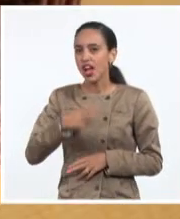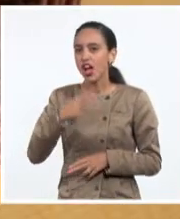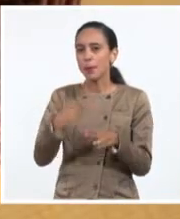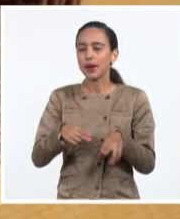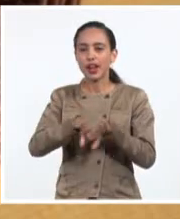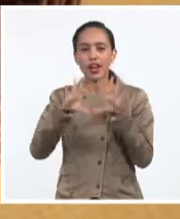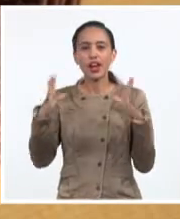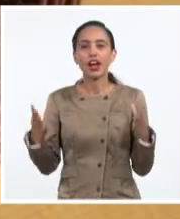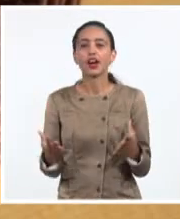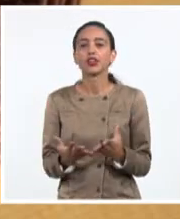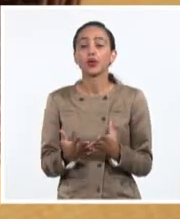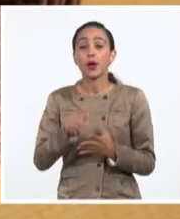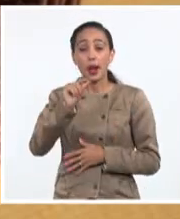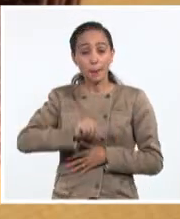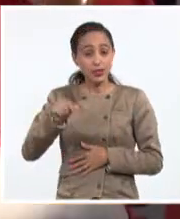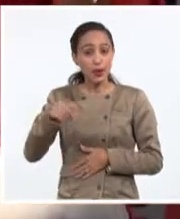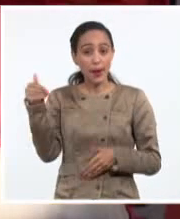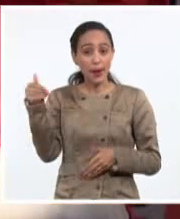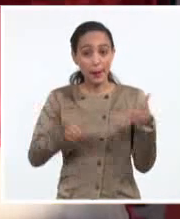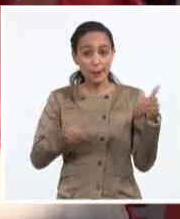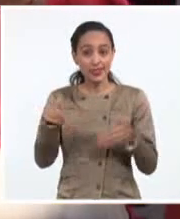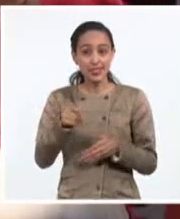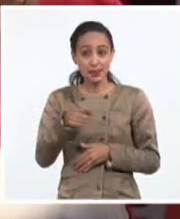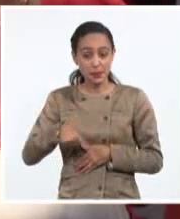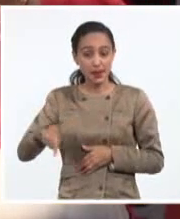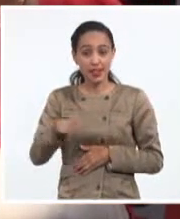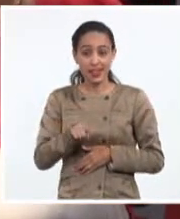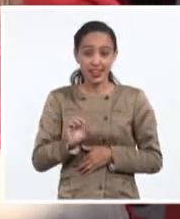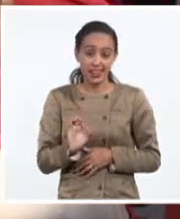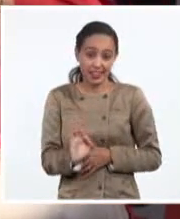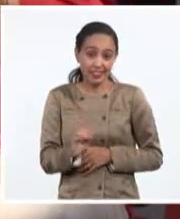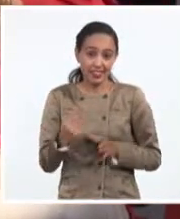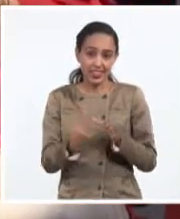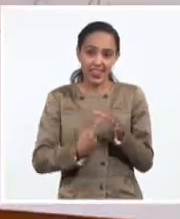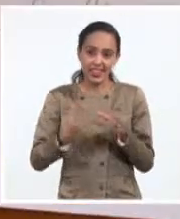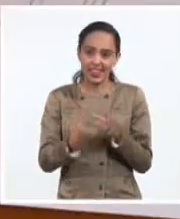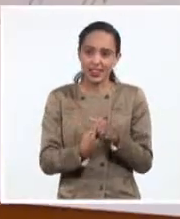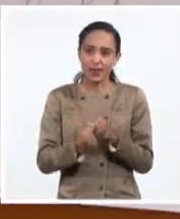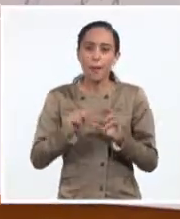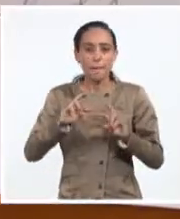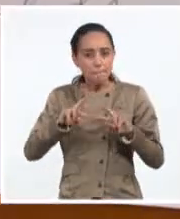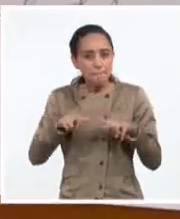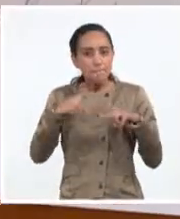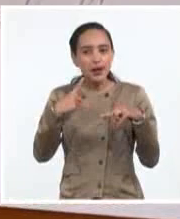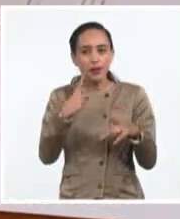los hijos que participan en este, de esta casa que es este disco, ¿no? Para Volverte a Ver.